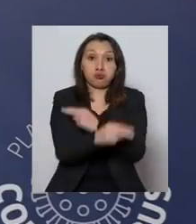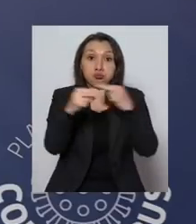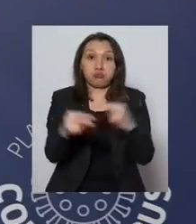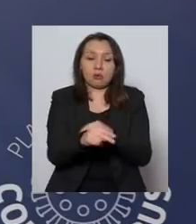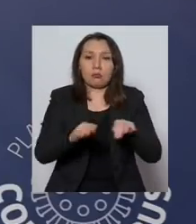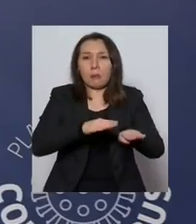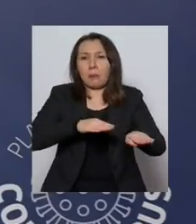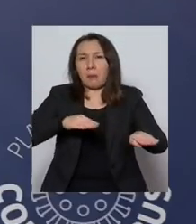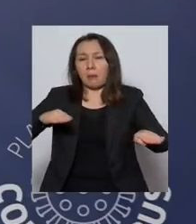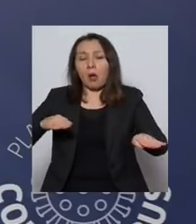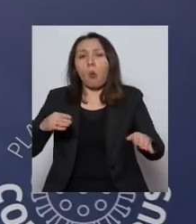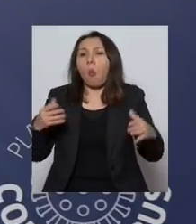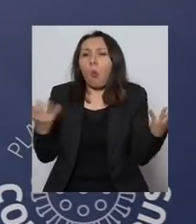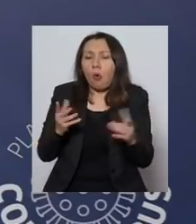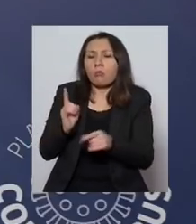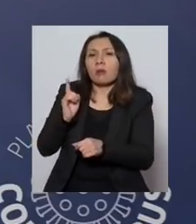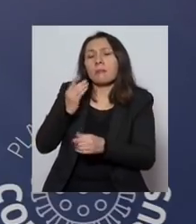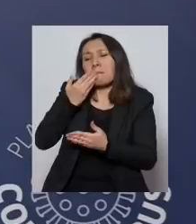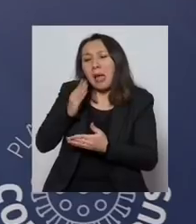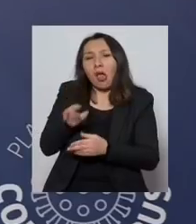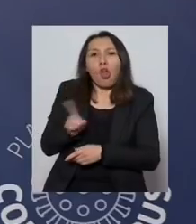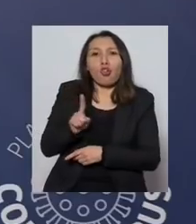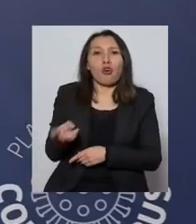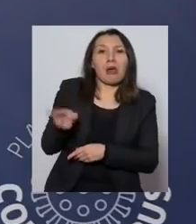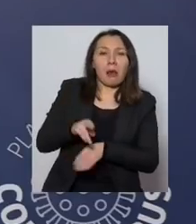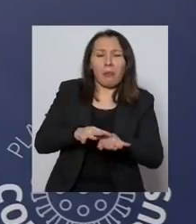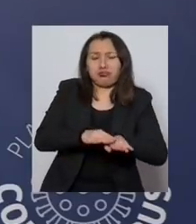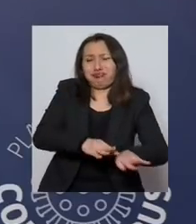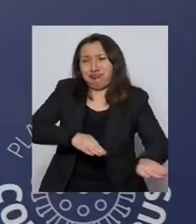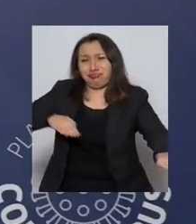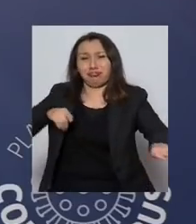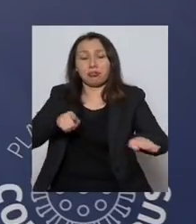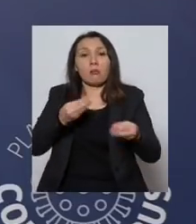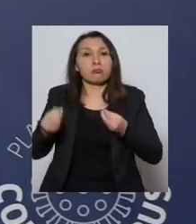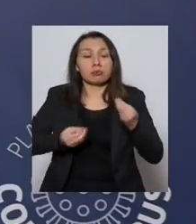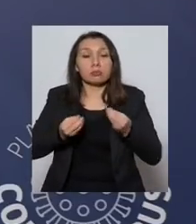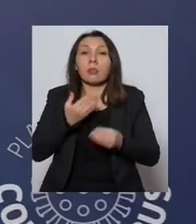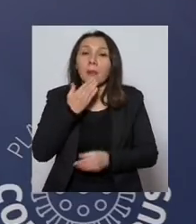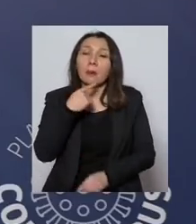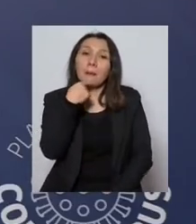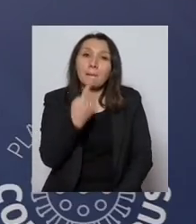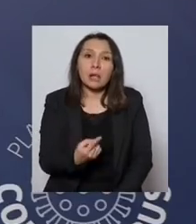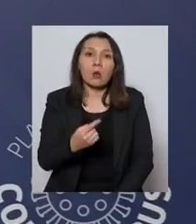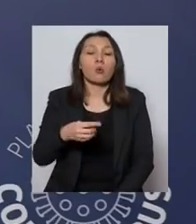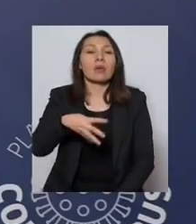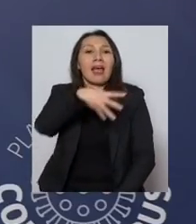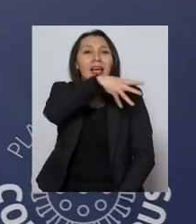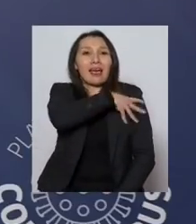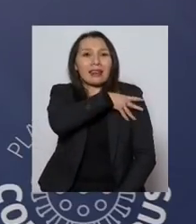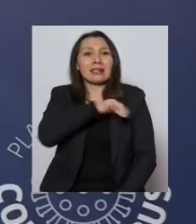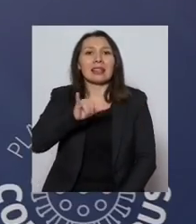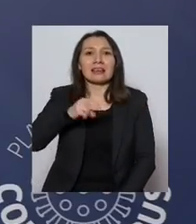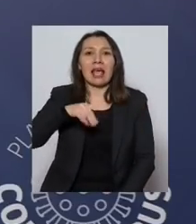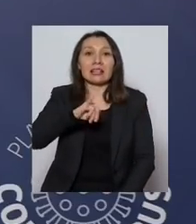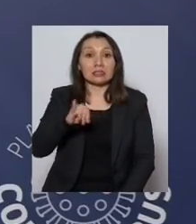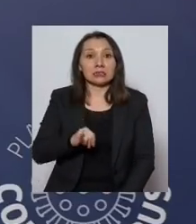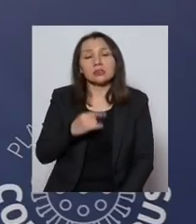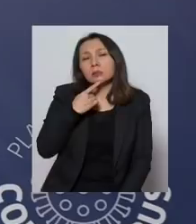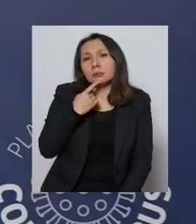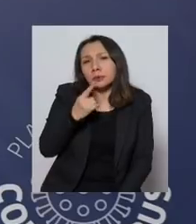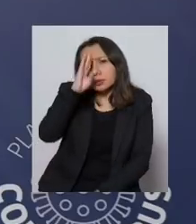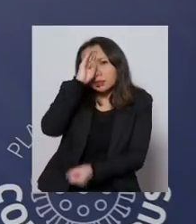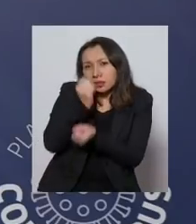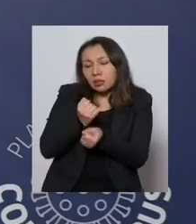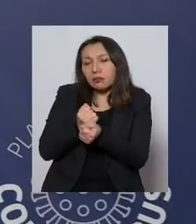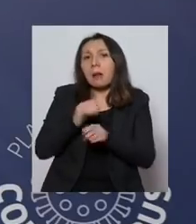¿En qué medida concreta se va a tomar para evitar que se repita ese tipo de situaciones? Y también consultarle al general Yáñez que si puede precisar